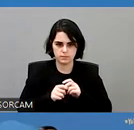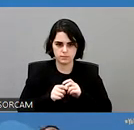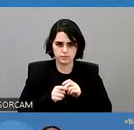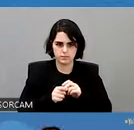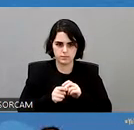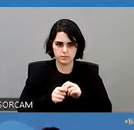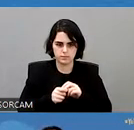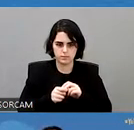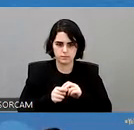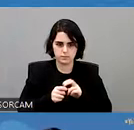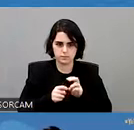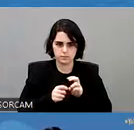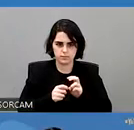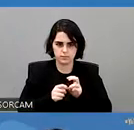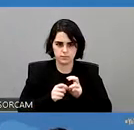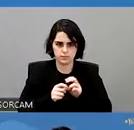algo